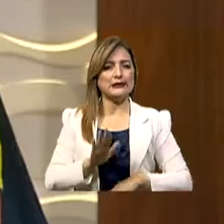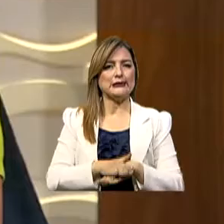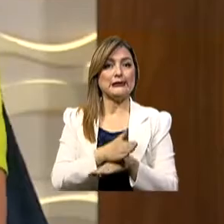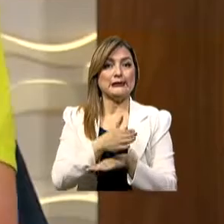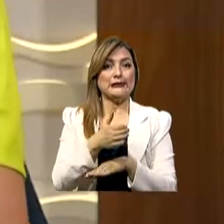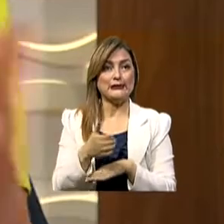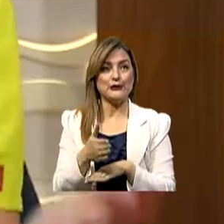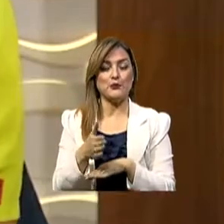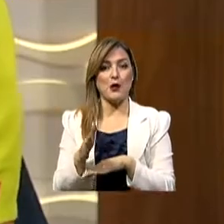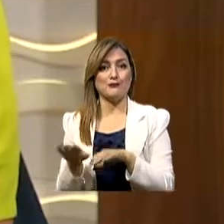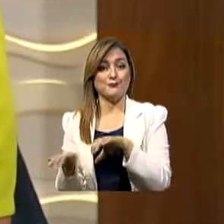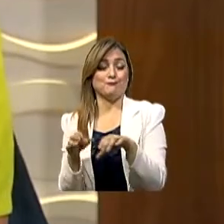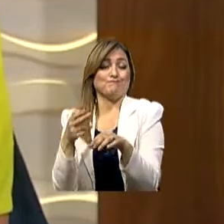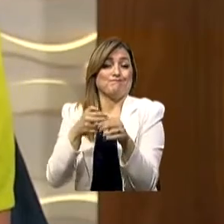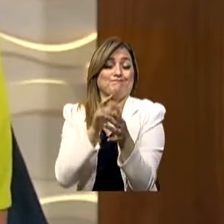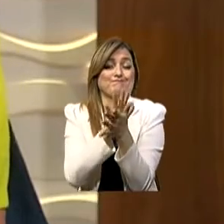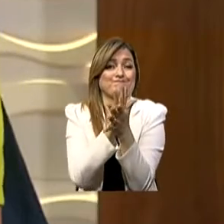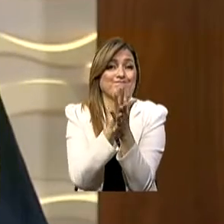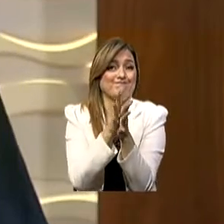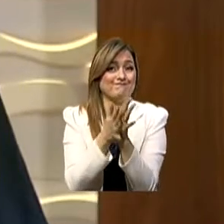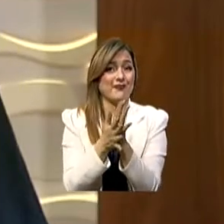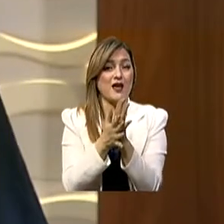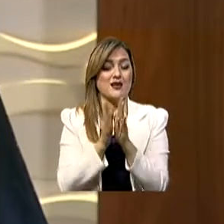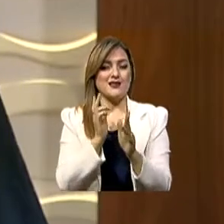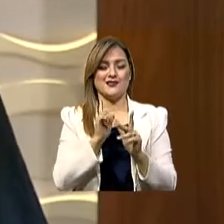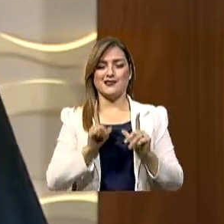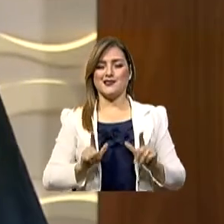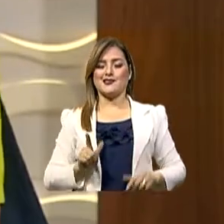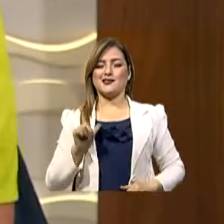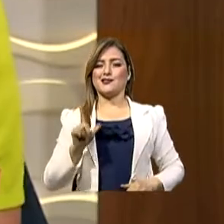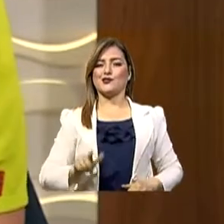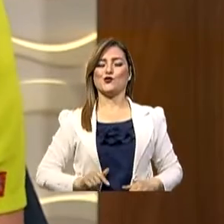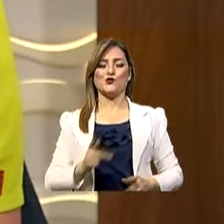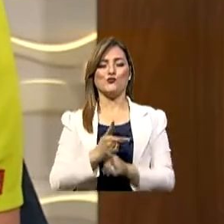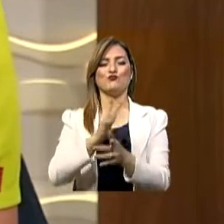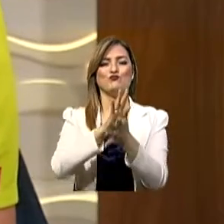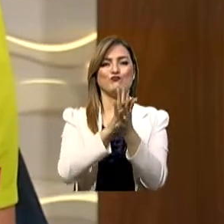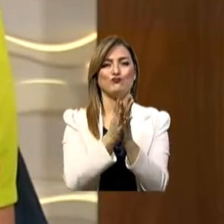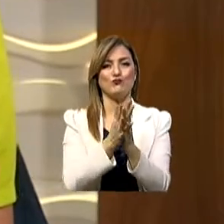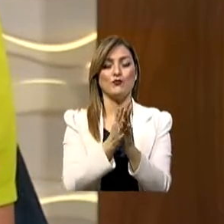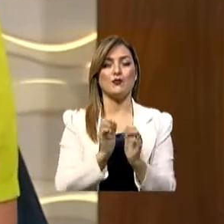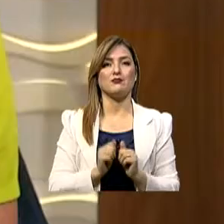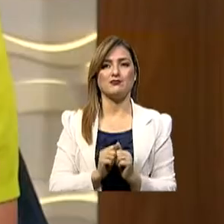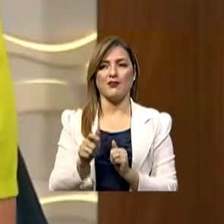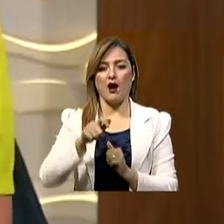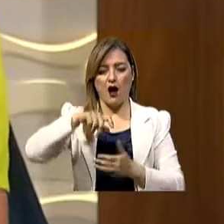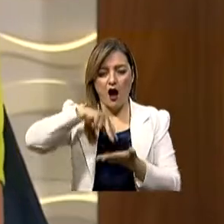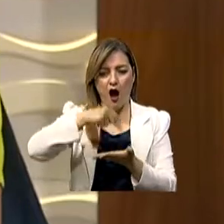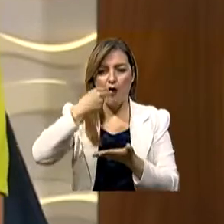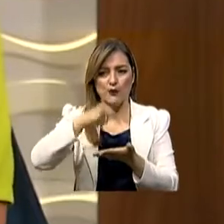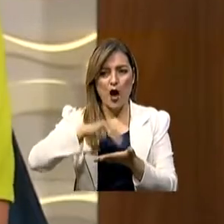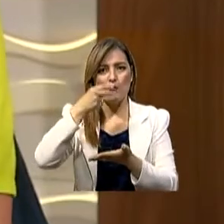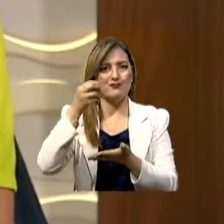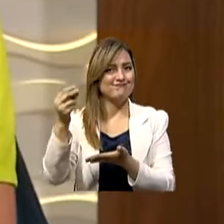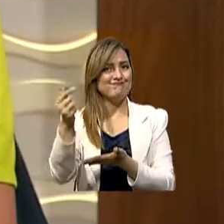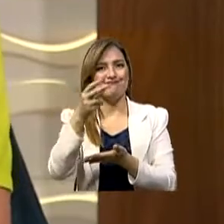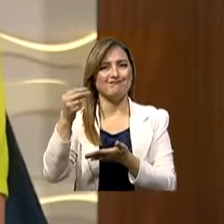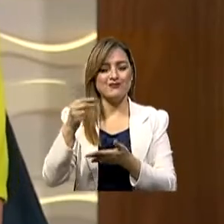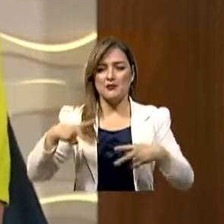porque ahora encontramos alimentos de alto contenido calórico de consumo rápido porque vivimos una vida